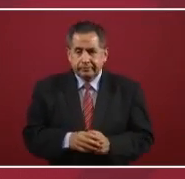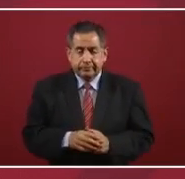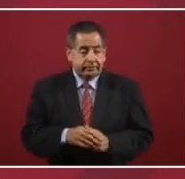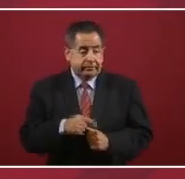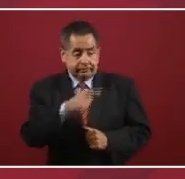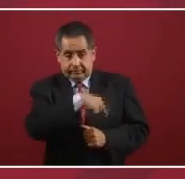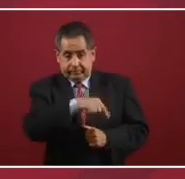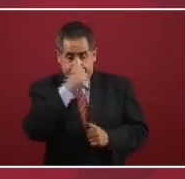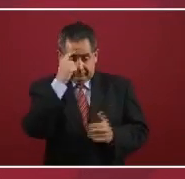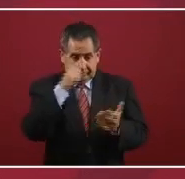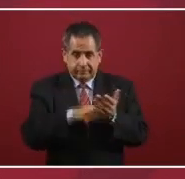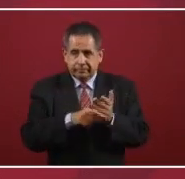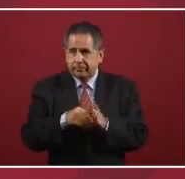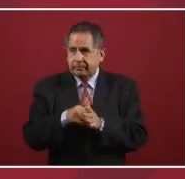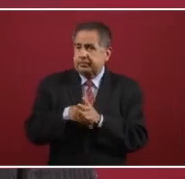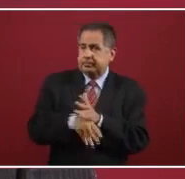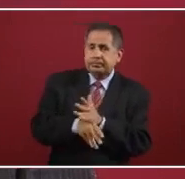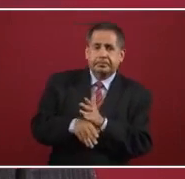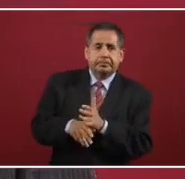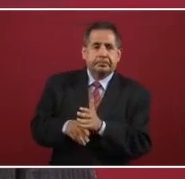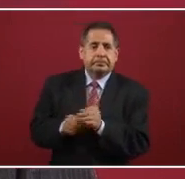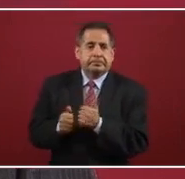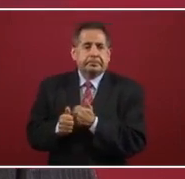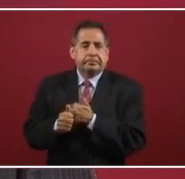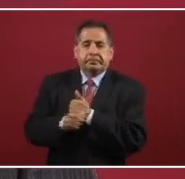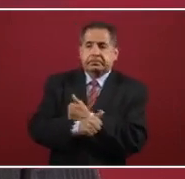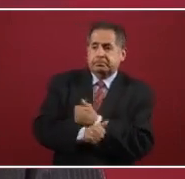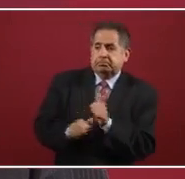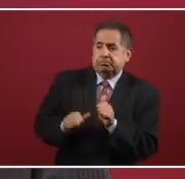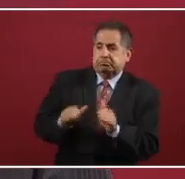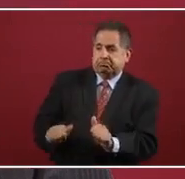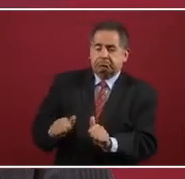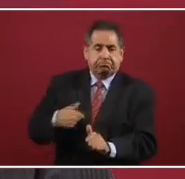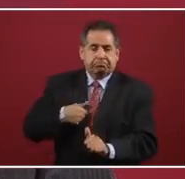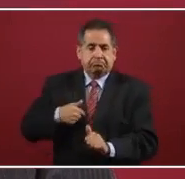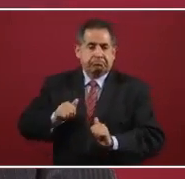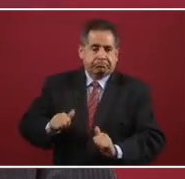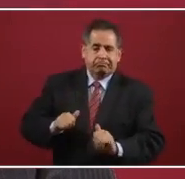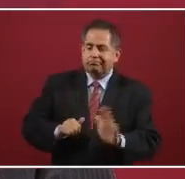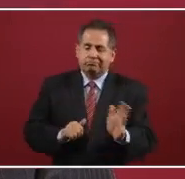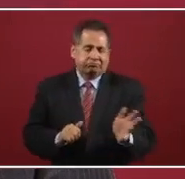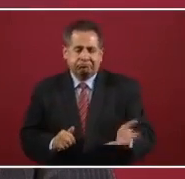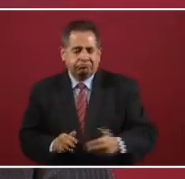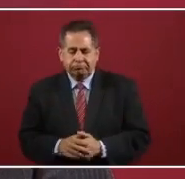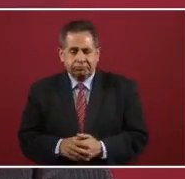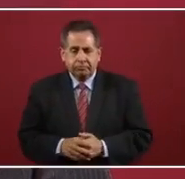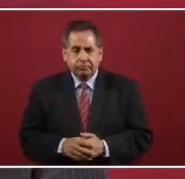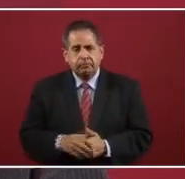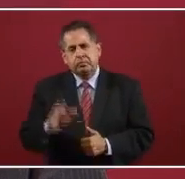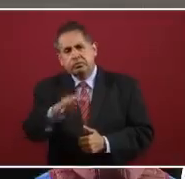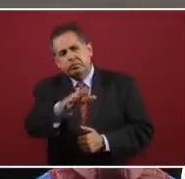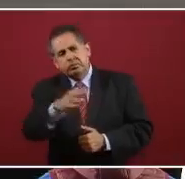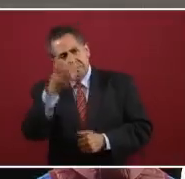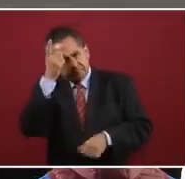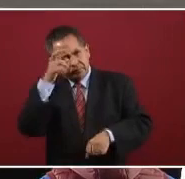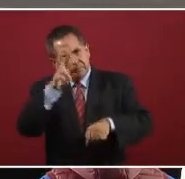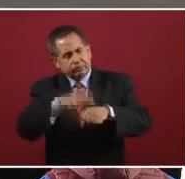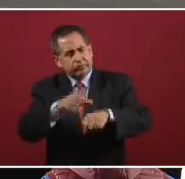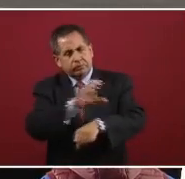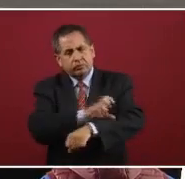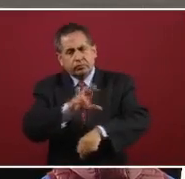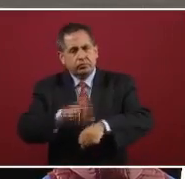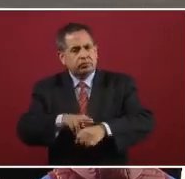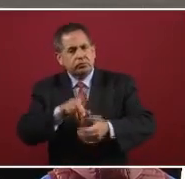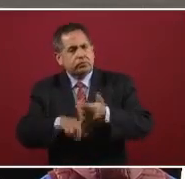van a burlar la norma. ¿Qué va a pasar, presidente, con los directores y coordinadores que